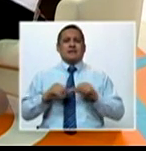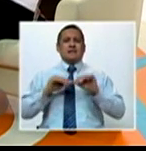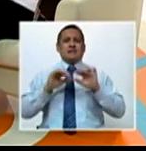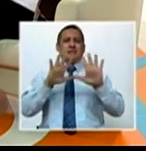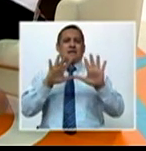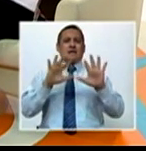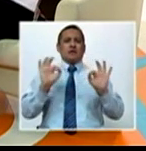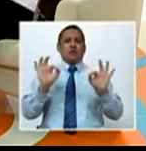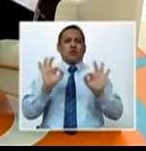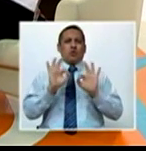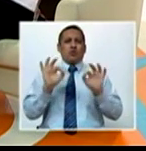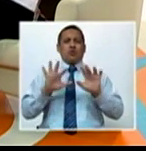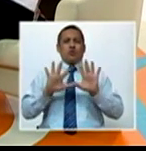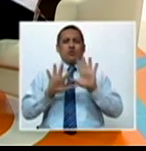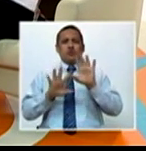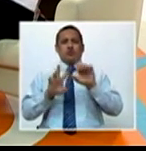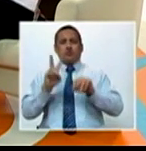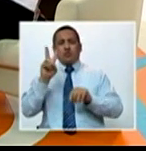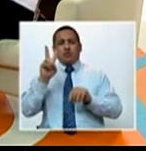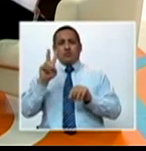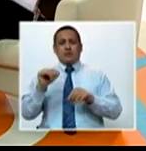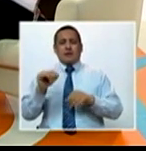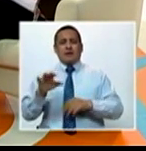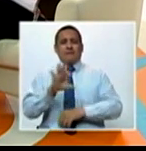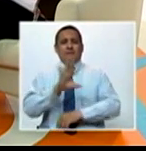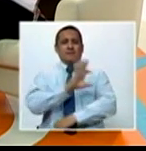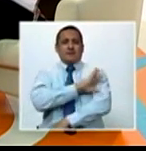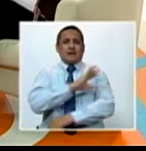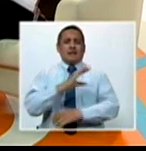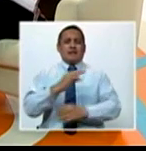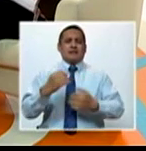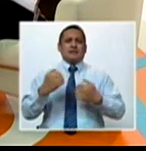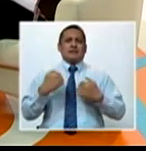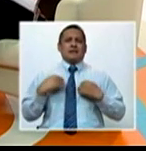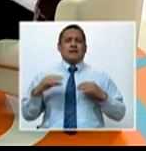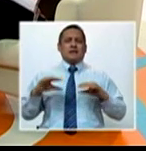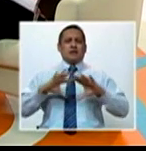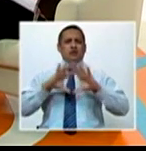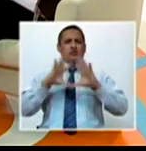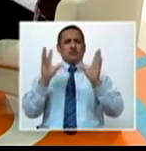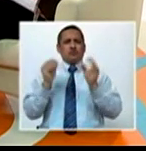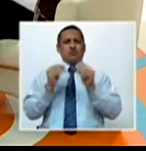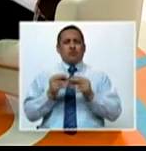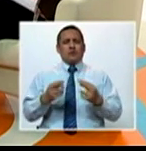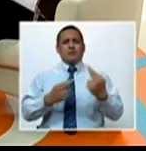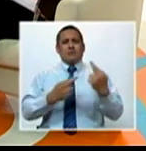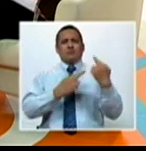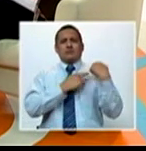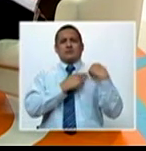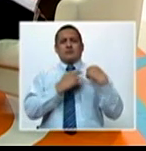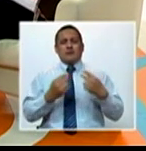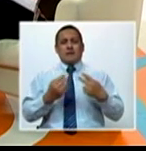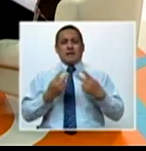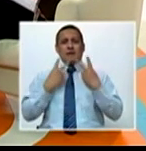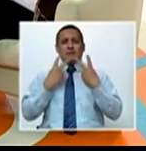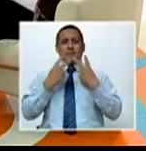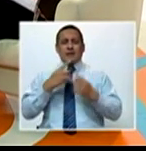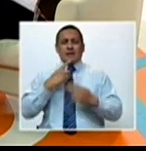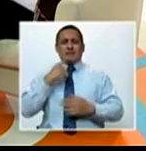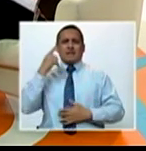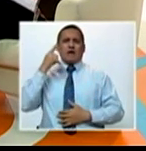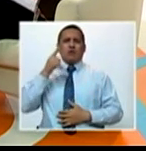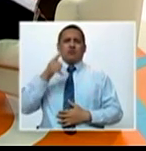tienes 10, 12, el fiscal tiene toda la potestad